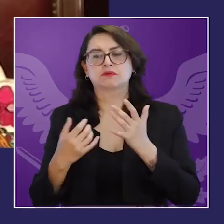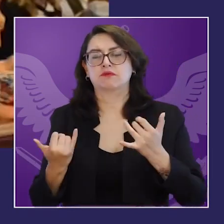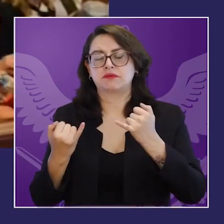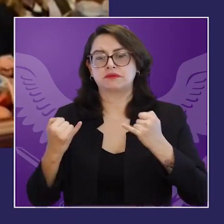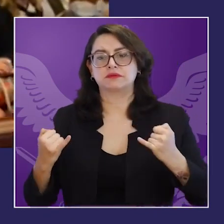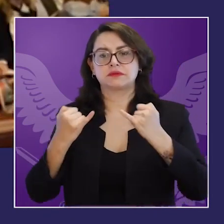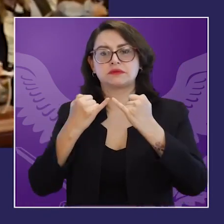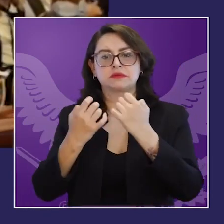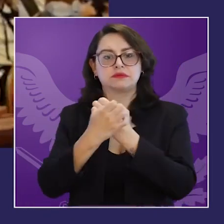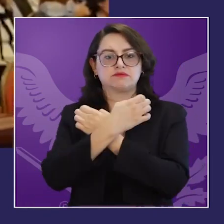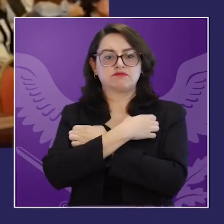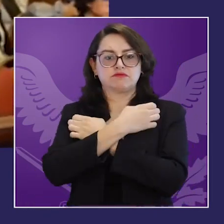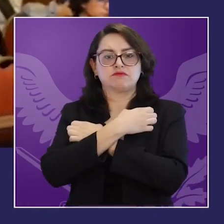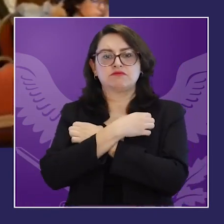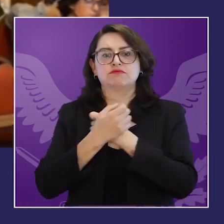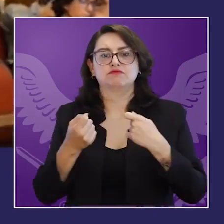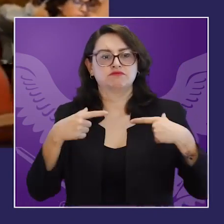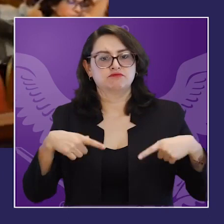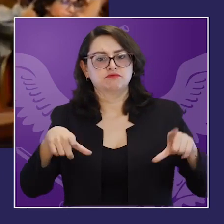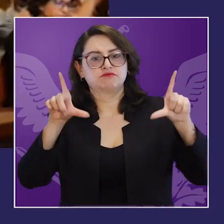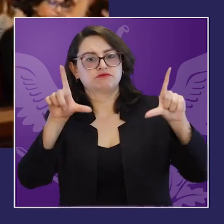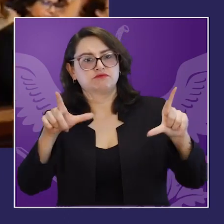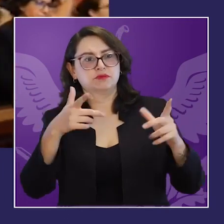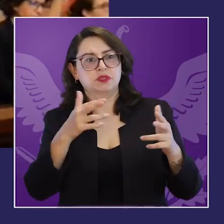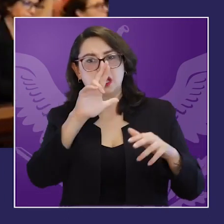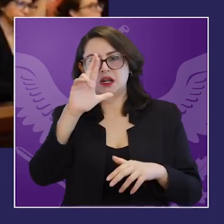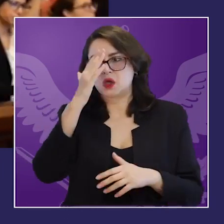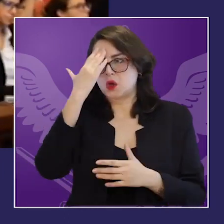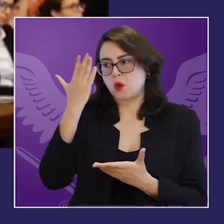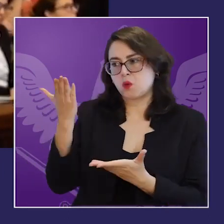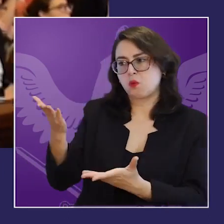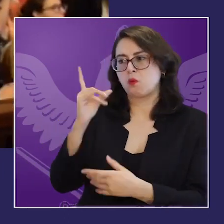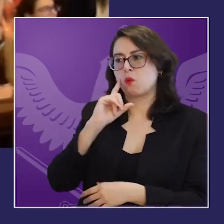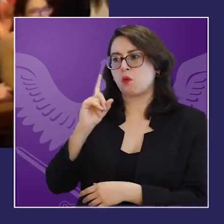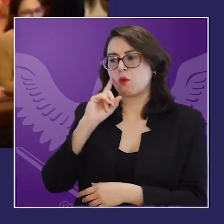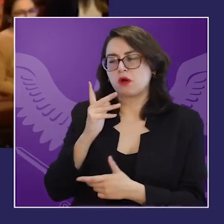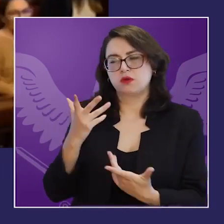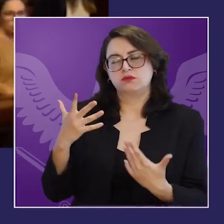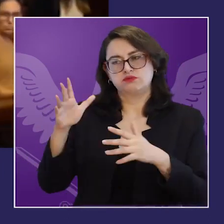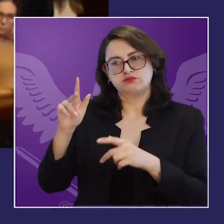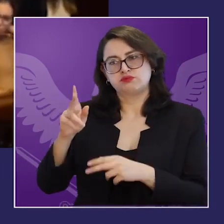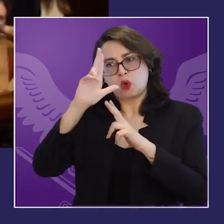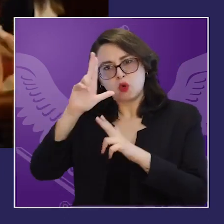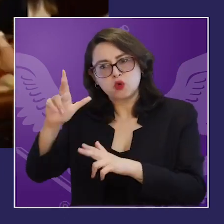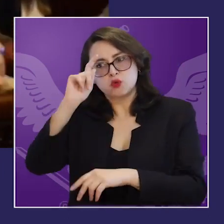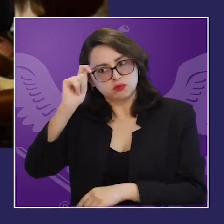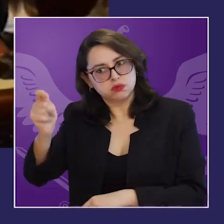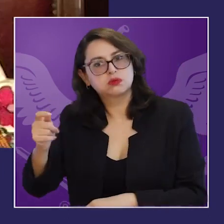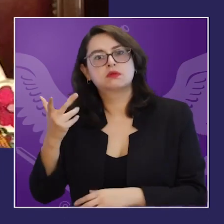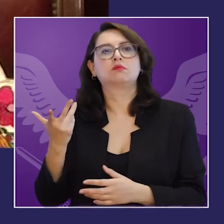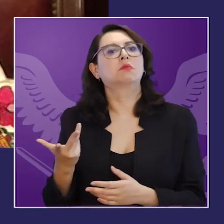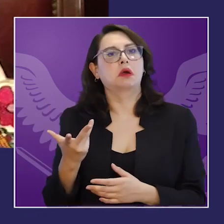haga un cartel conmemorativo en honor a una alumna que había sido abusada sexualmente. Hay algunas